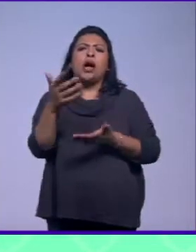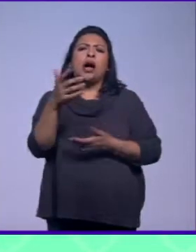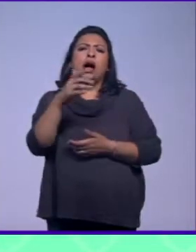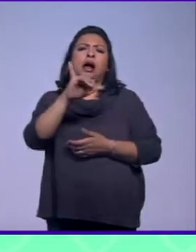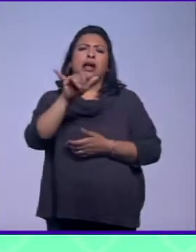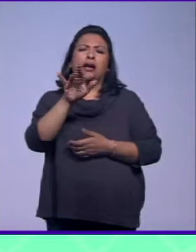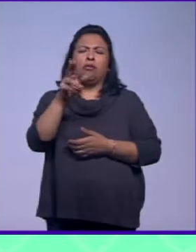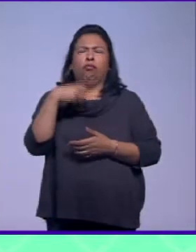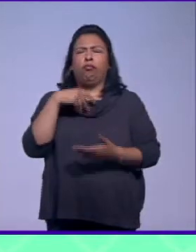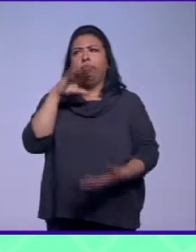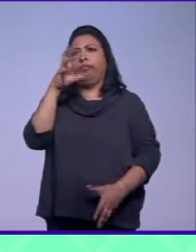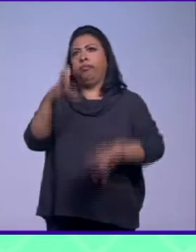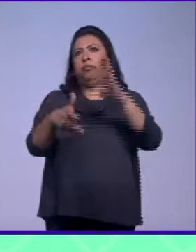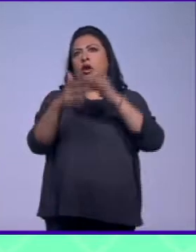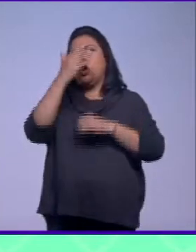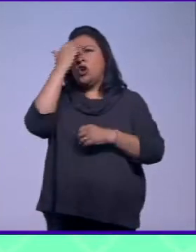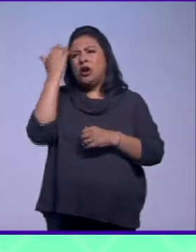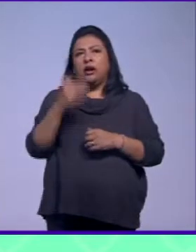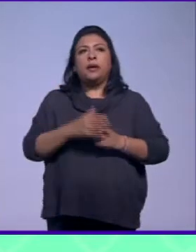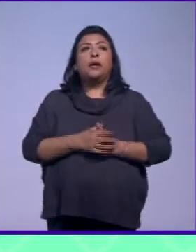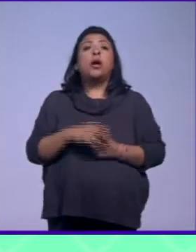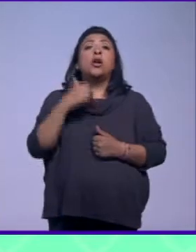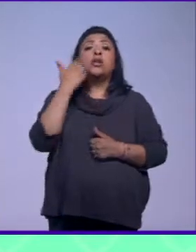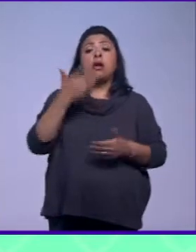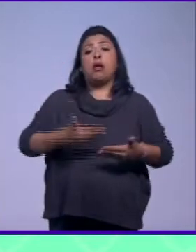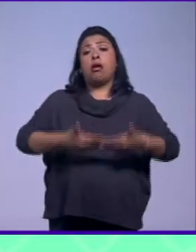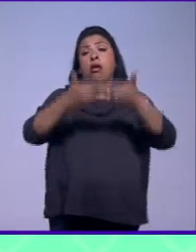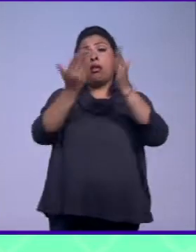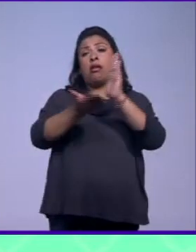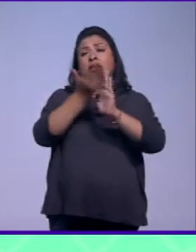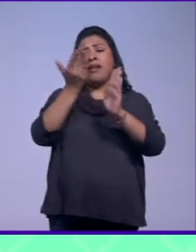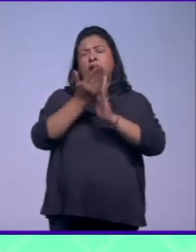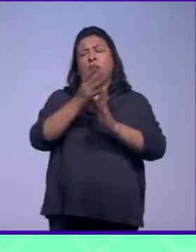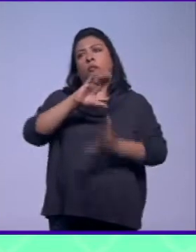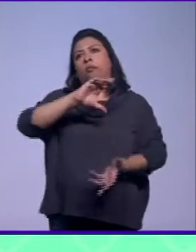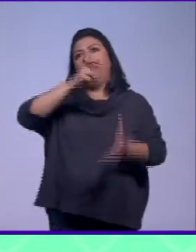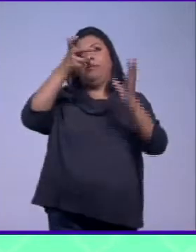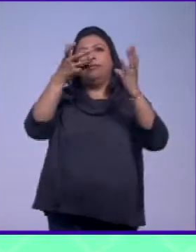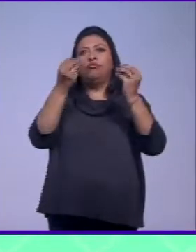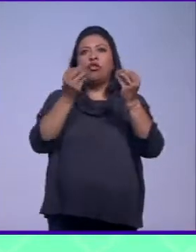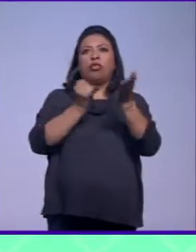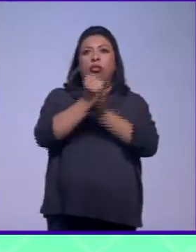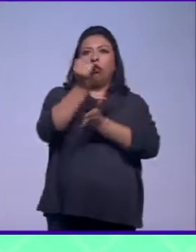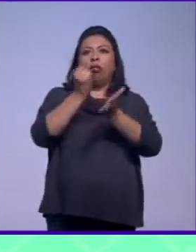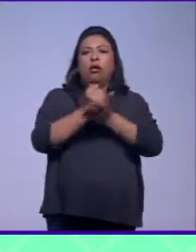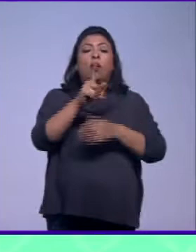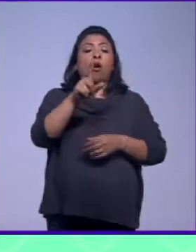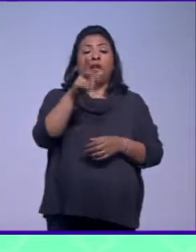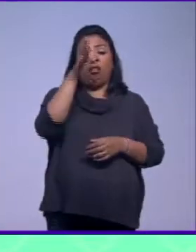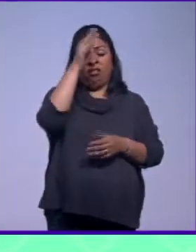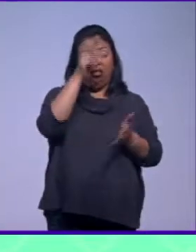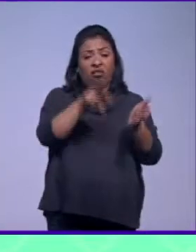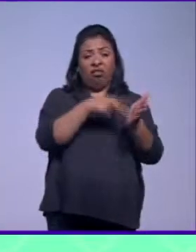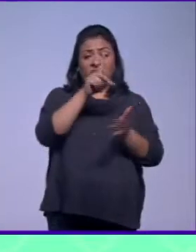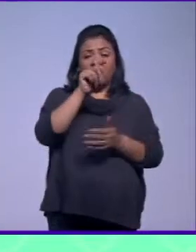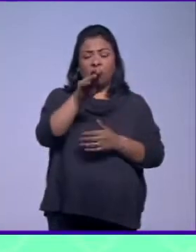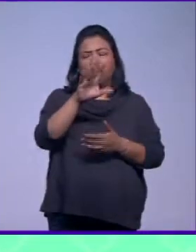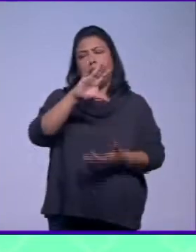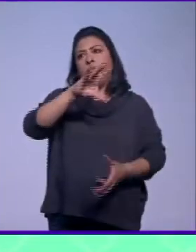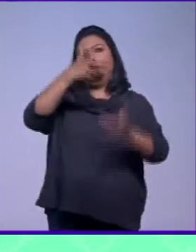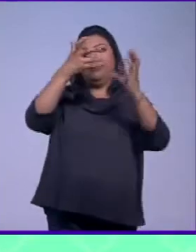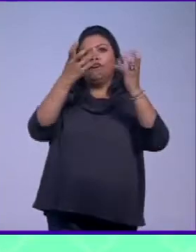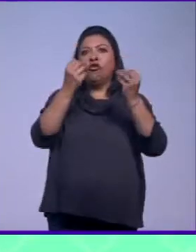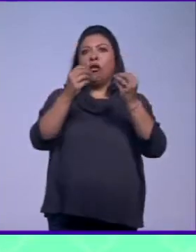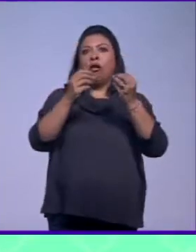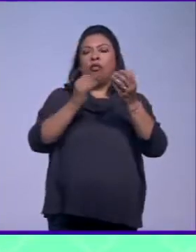crea un caos querer poner un muro y se cree otro caos este no firmar el tlc y se creó